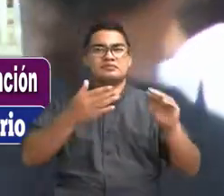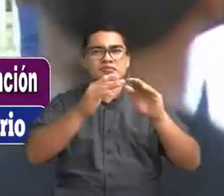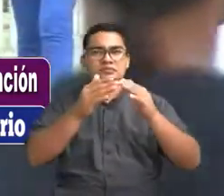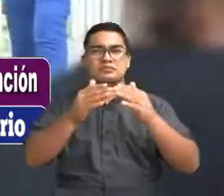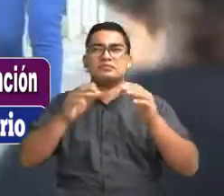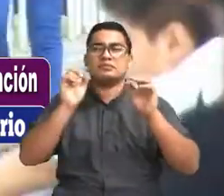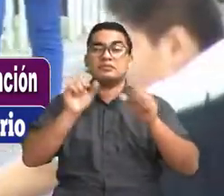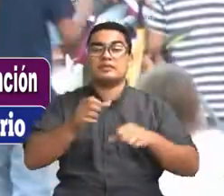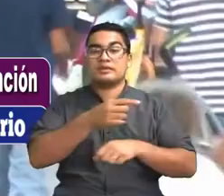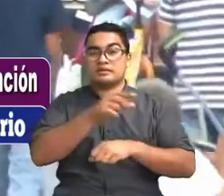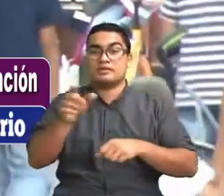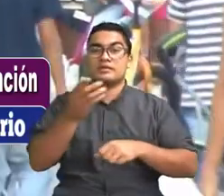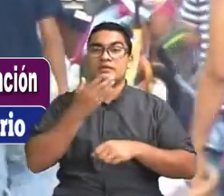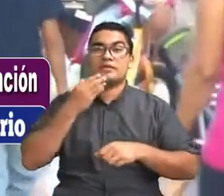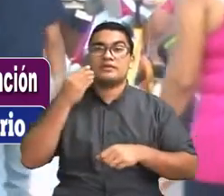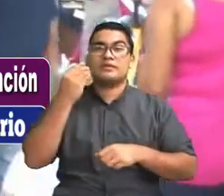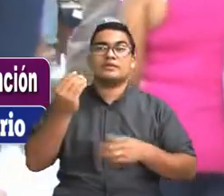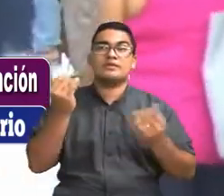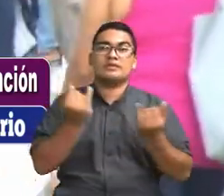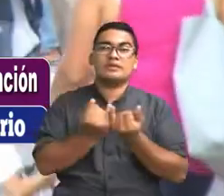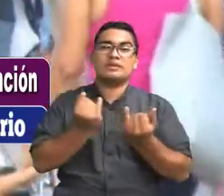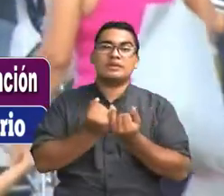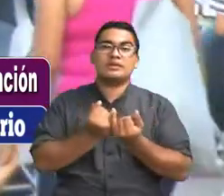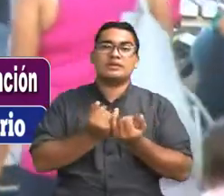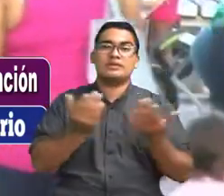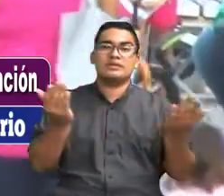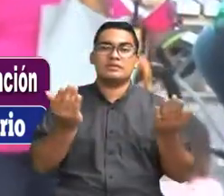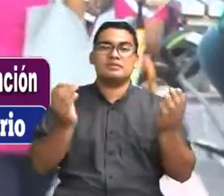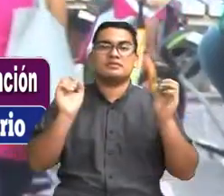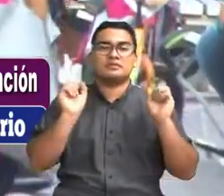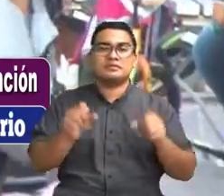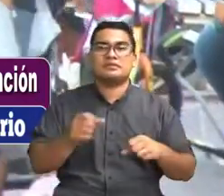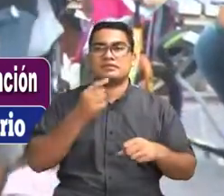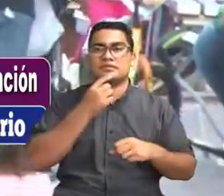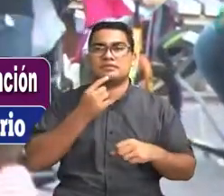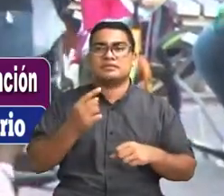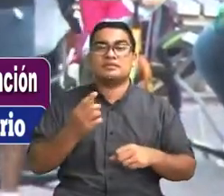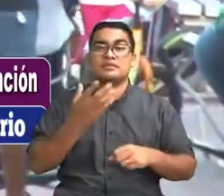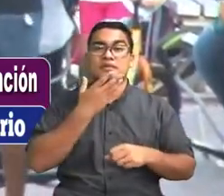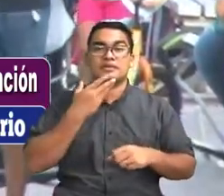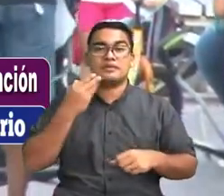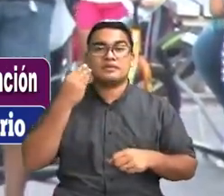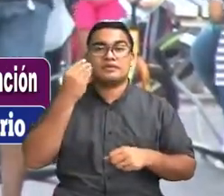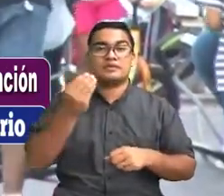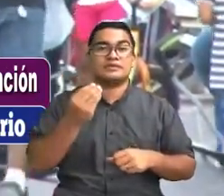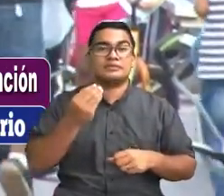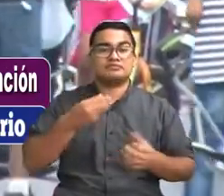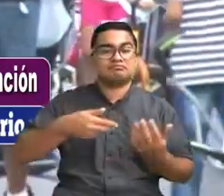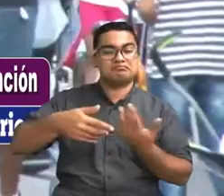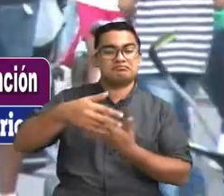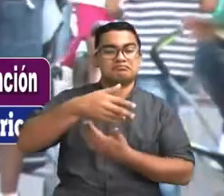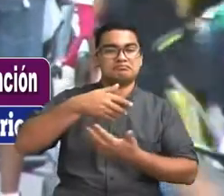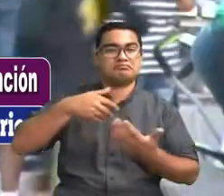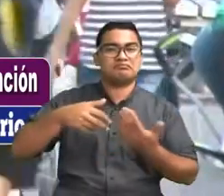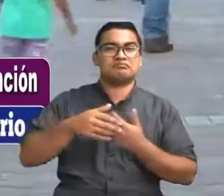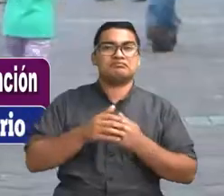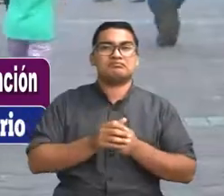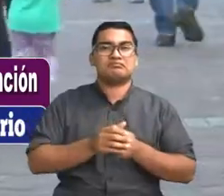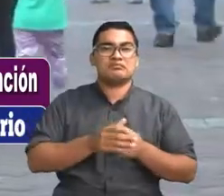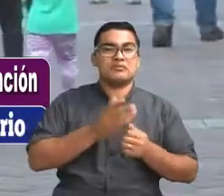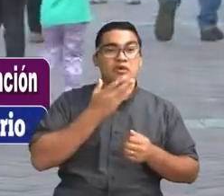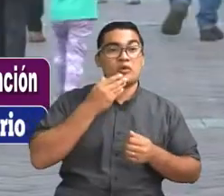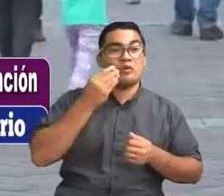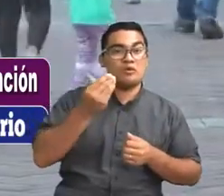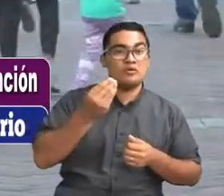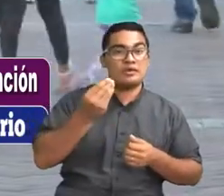ahí están los jóvenes, que eso es lo bonito, ¿verdad? Como el joven, en esta relación intergeneracional del joven con